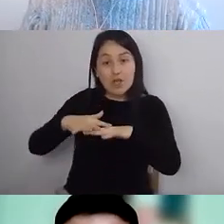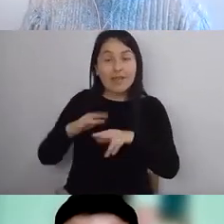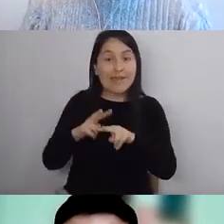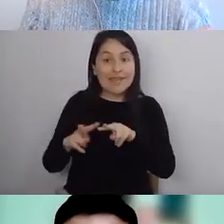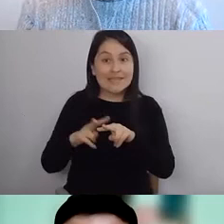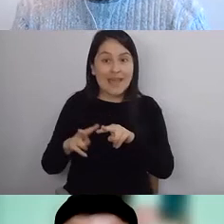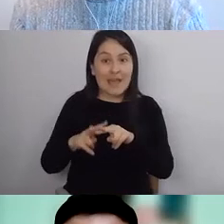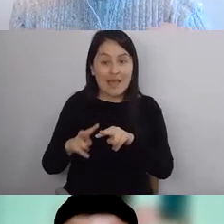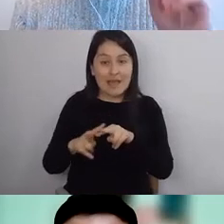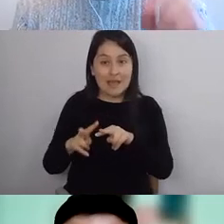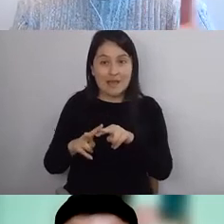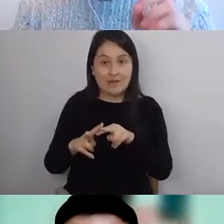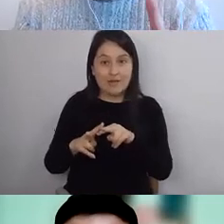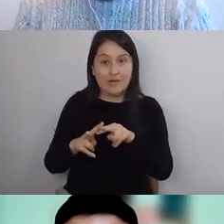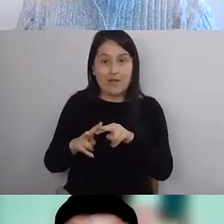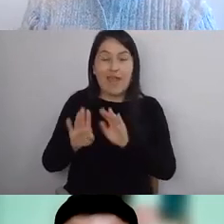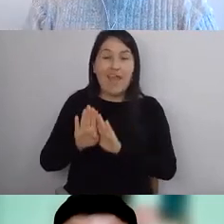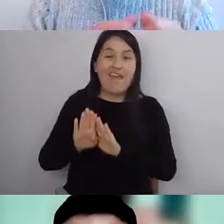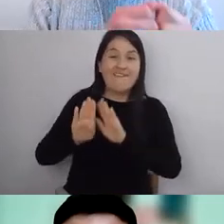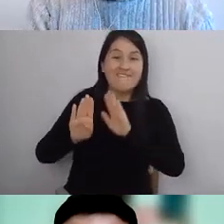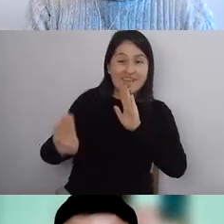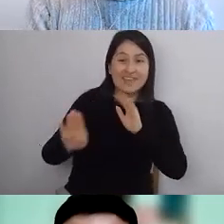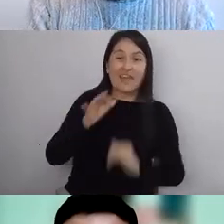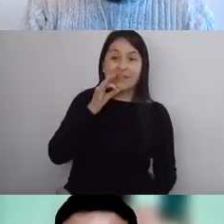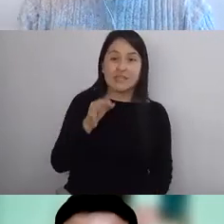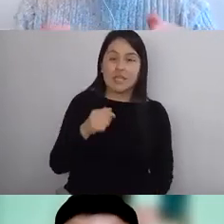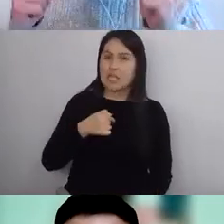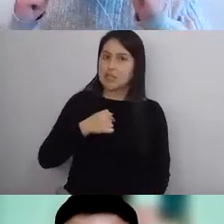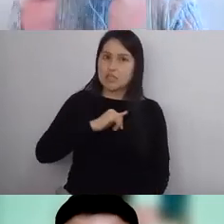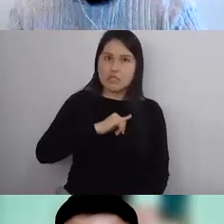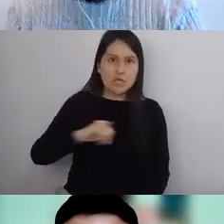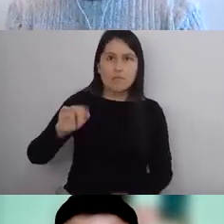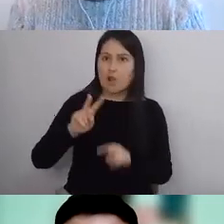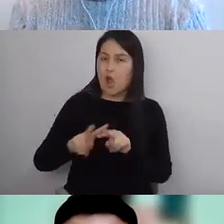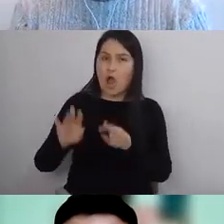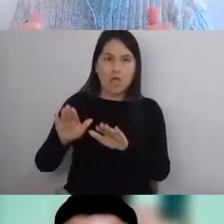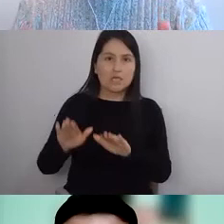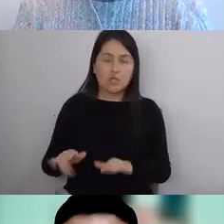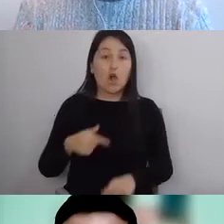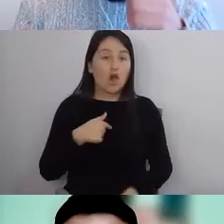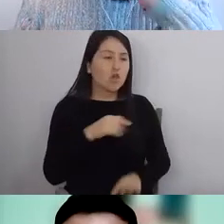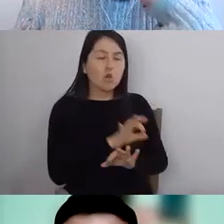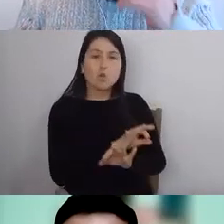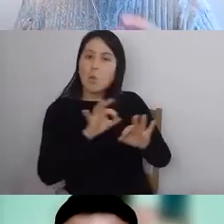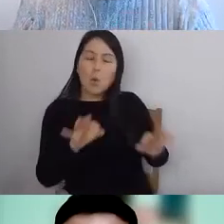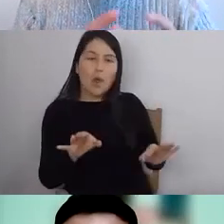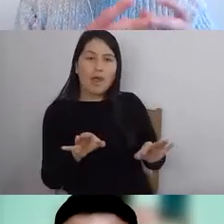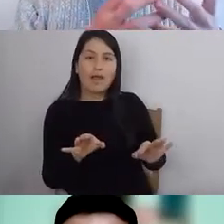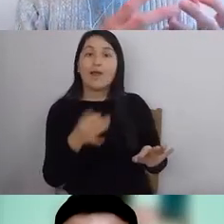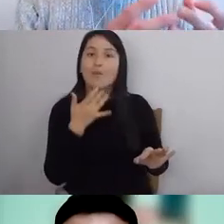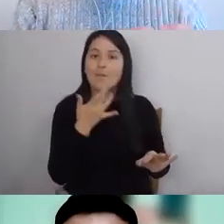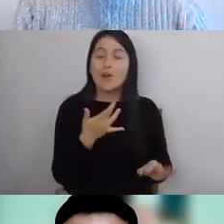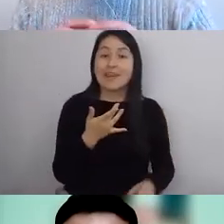venido diciendo toda la charla. Evita decir, esto siempre lo hago así o esto nunca me pasa. ¿Por qué? Porque la